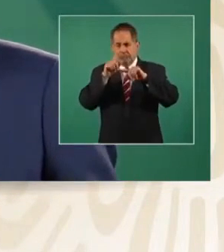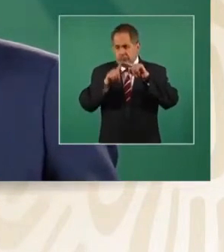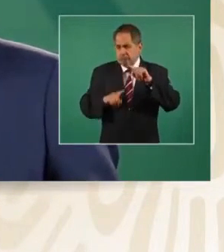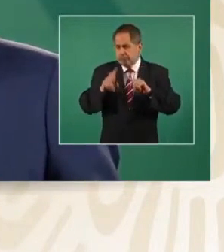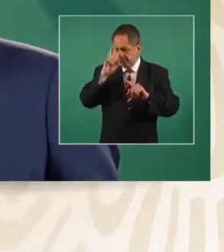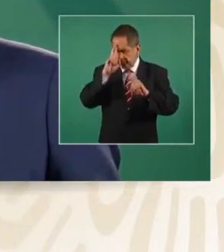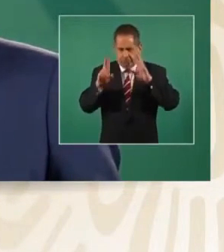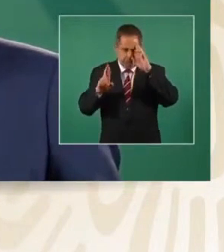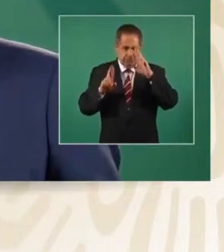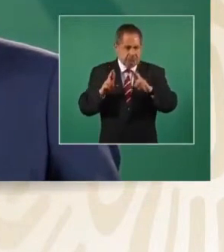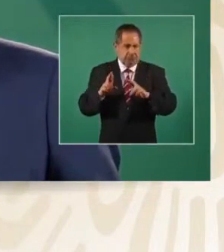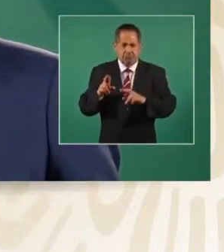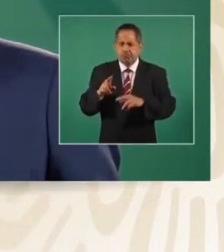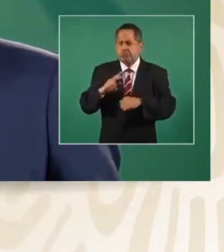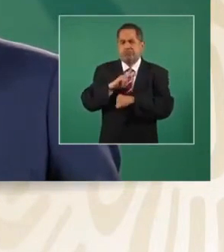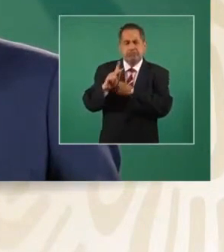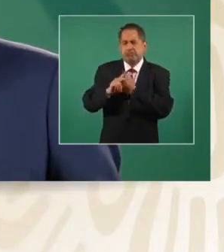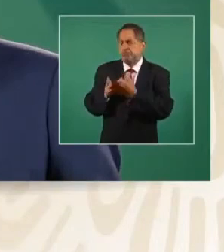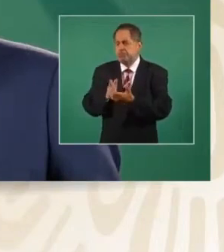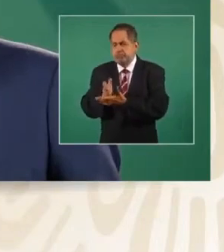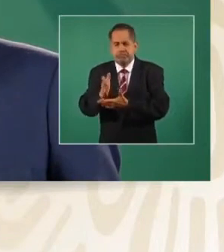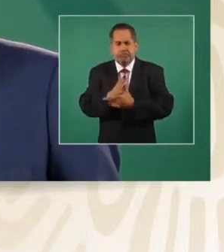soberanías de cada nación.